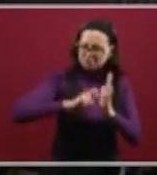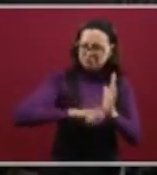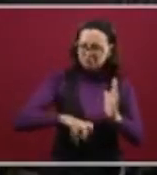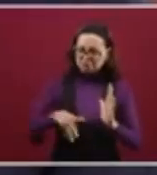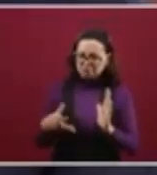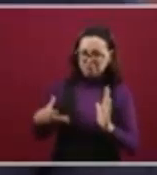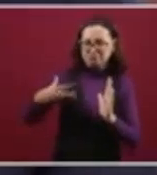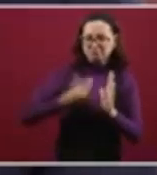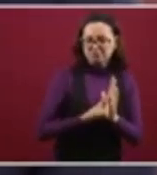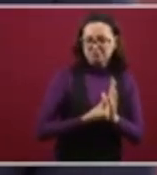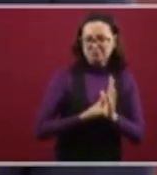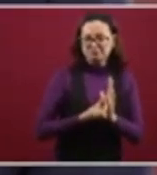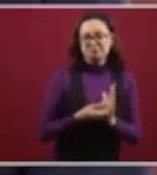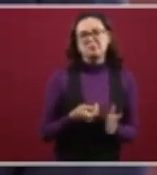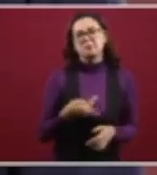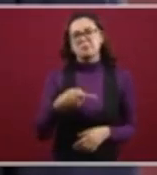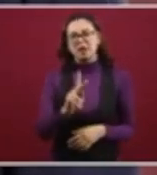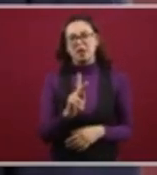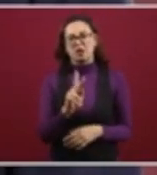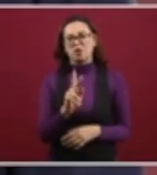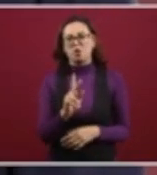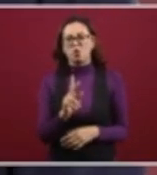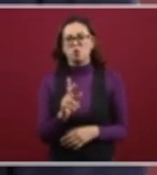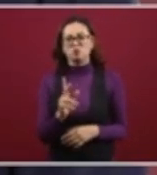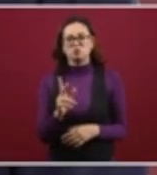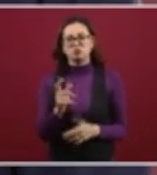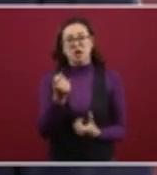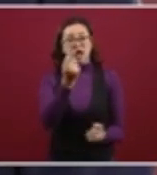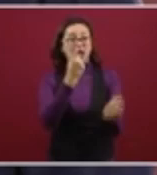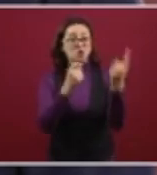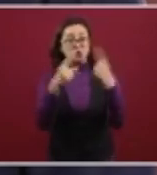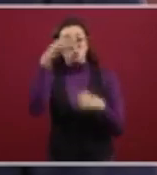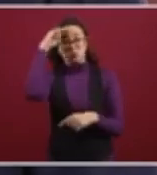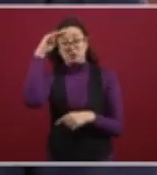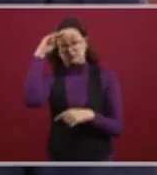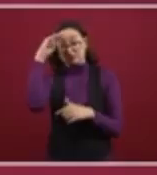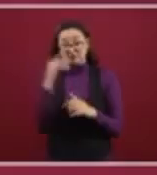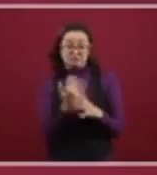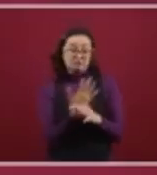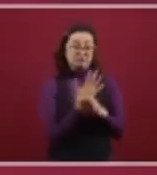a plantear, como algunos sostienen,